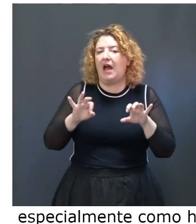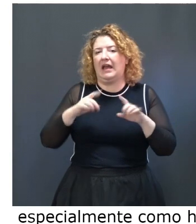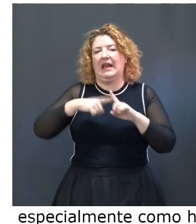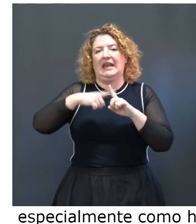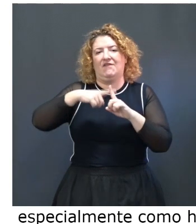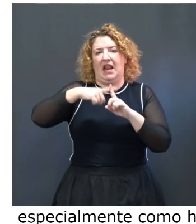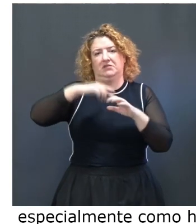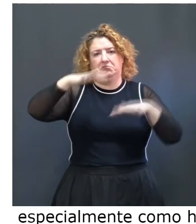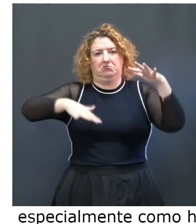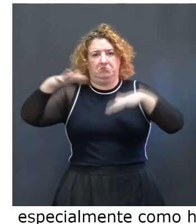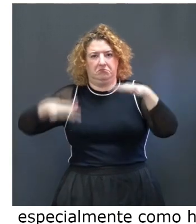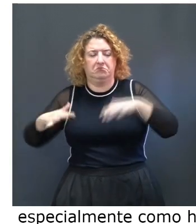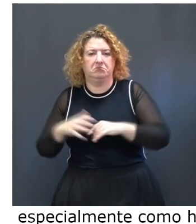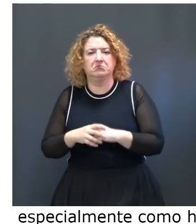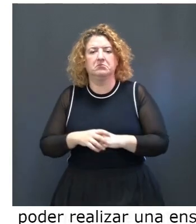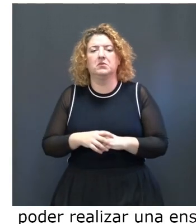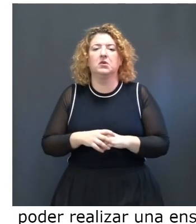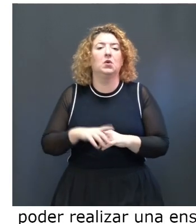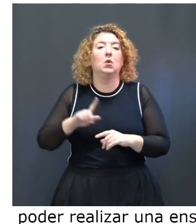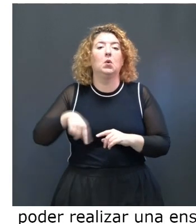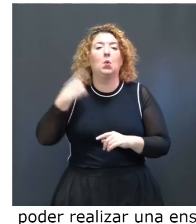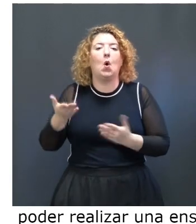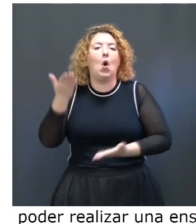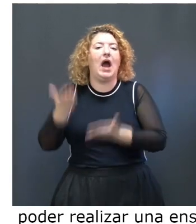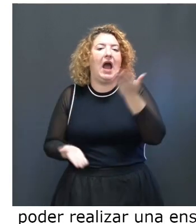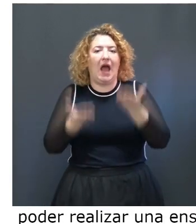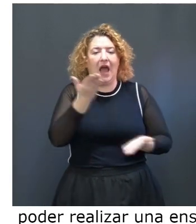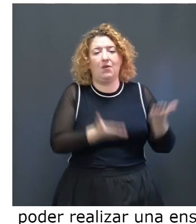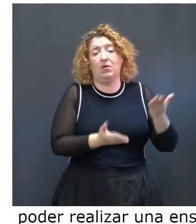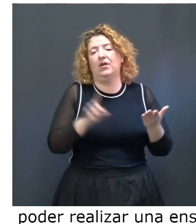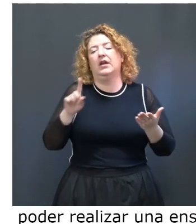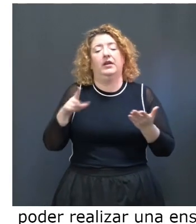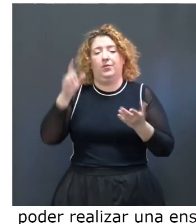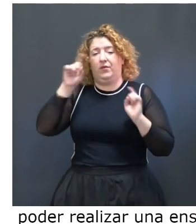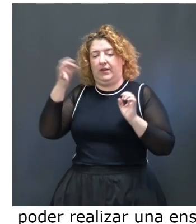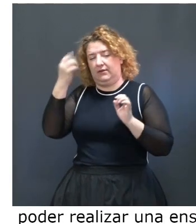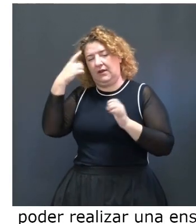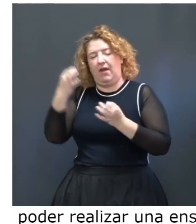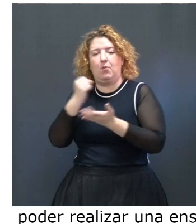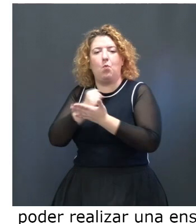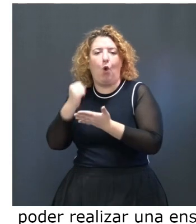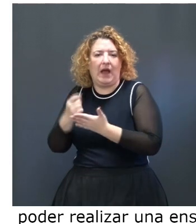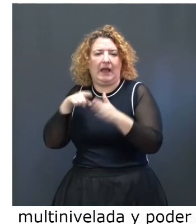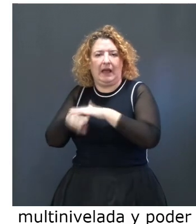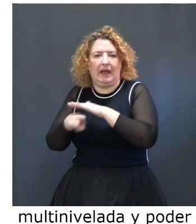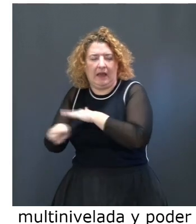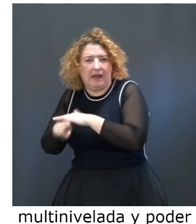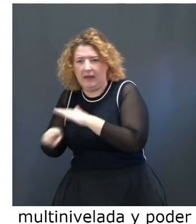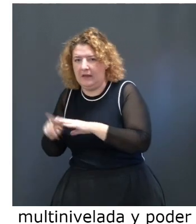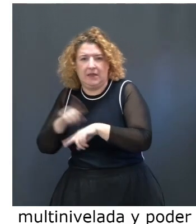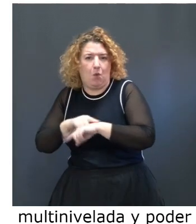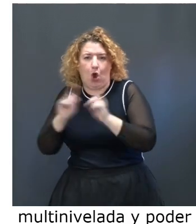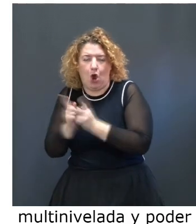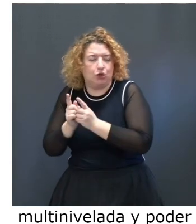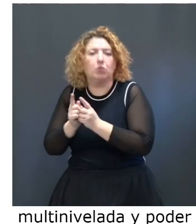poder evaluar y construir todas esas burocracias que tiene que hacer el profesorado en muy poquito